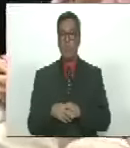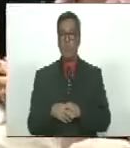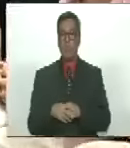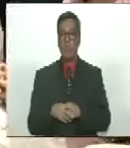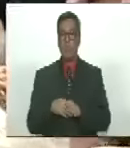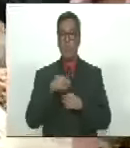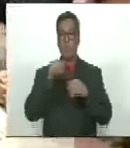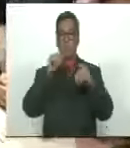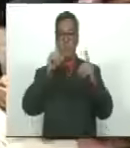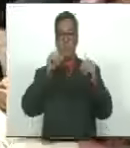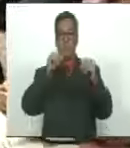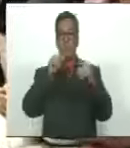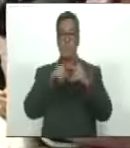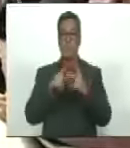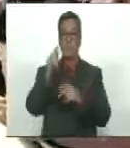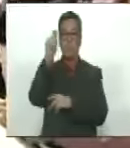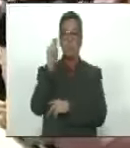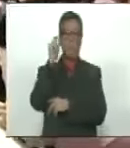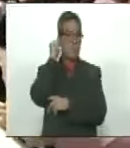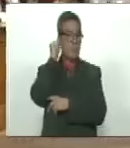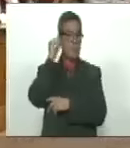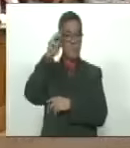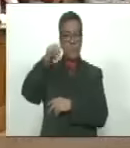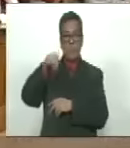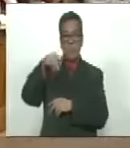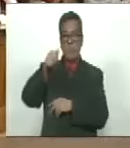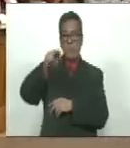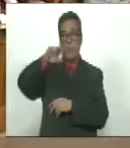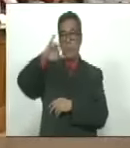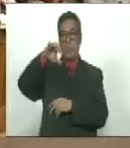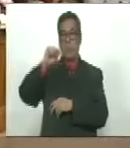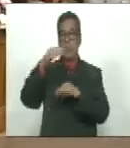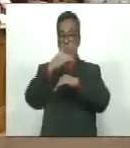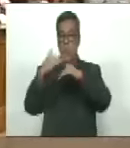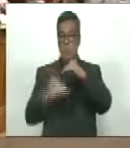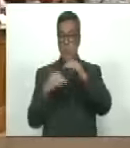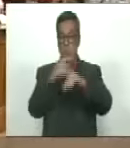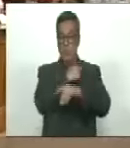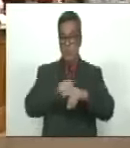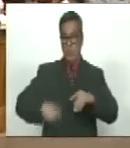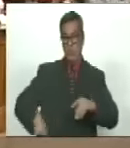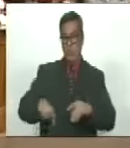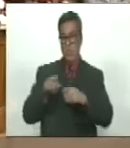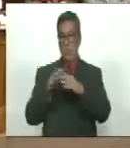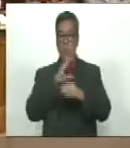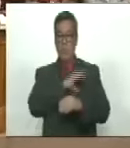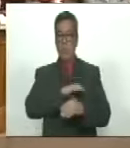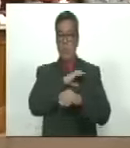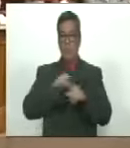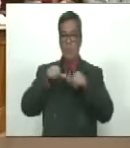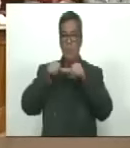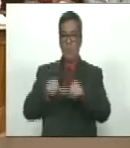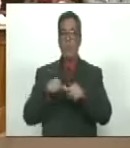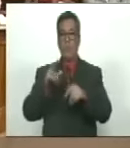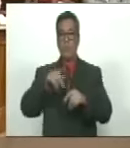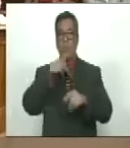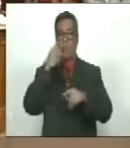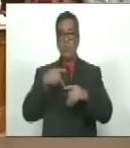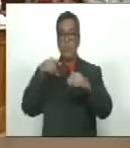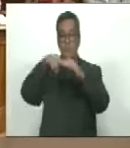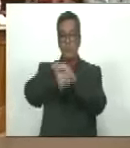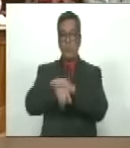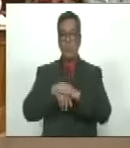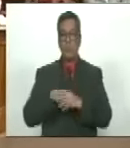con las palabras de la diputada María Gabriela Vega, segunda vicepresidenta de la Comisión Permanente de Política